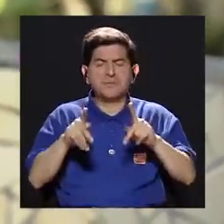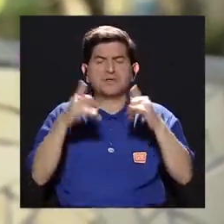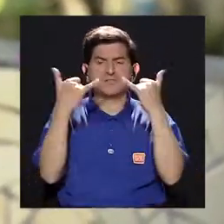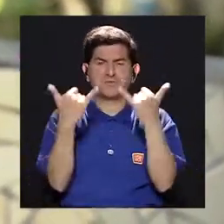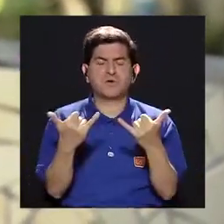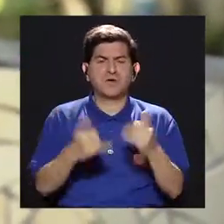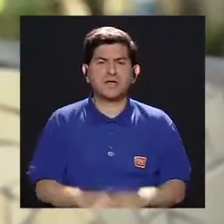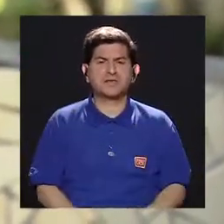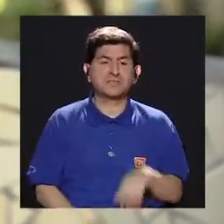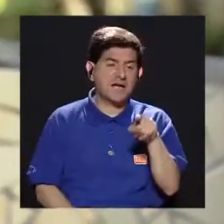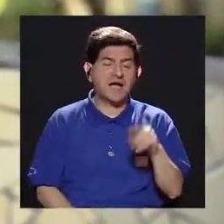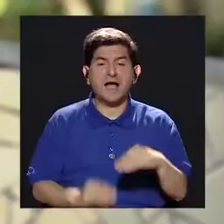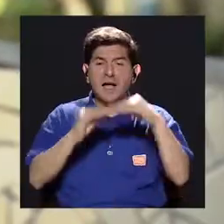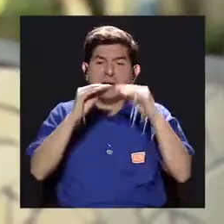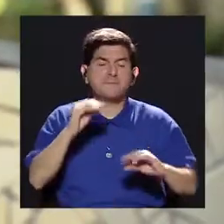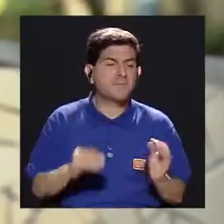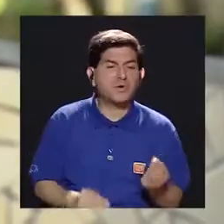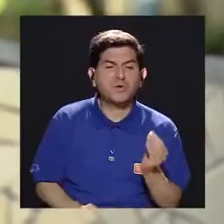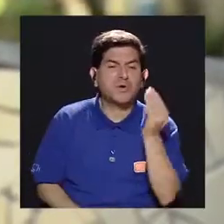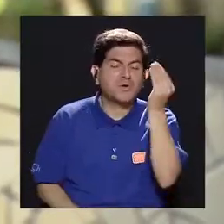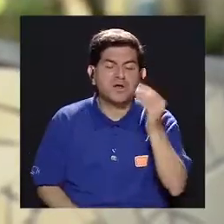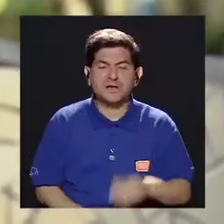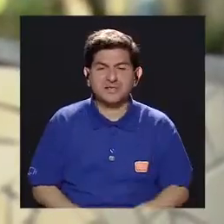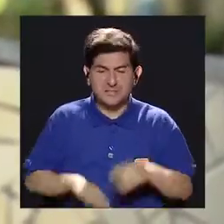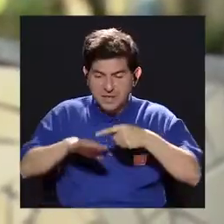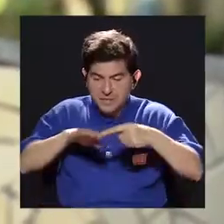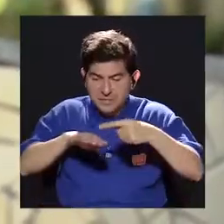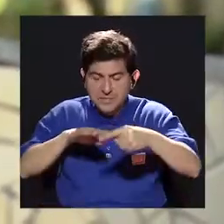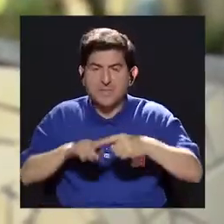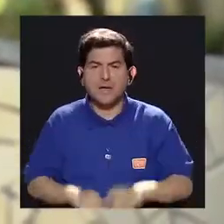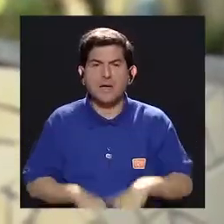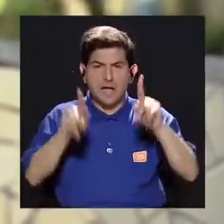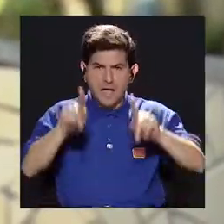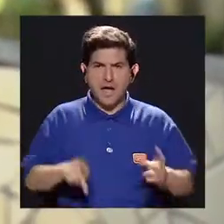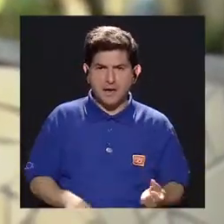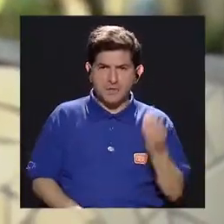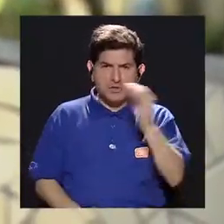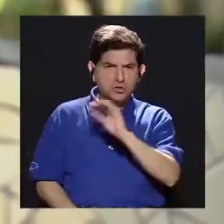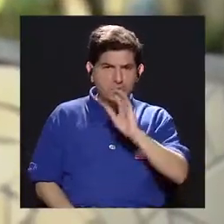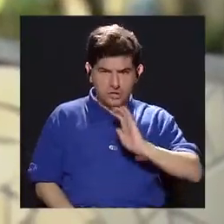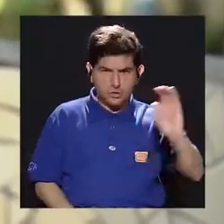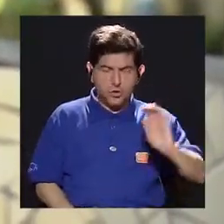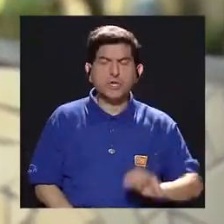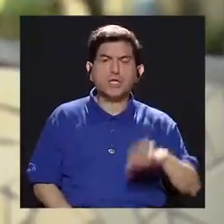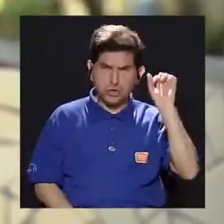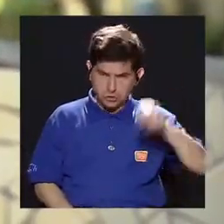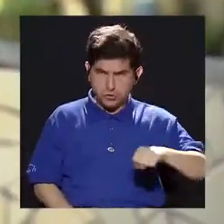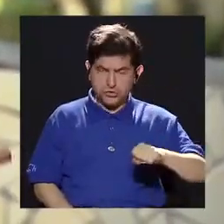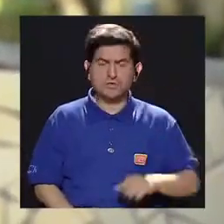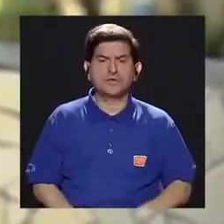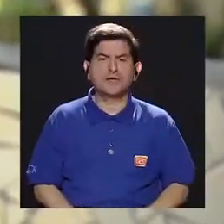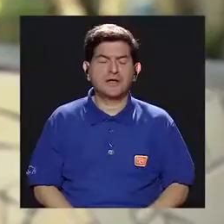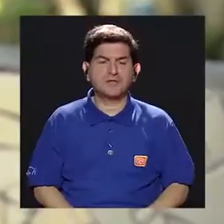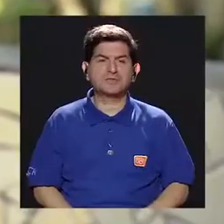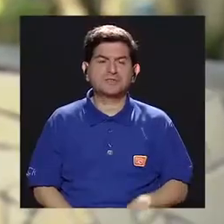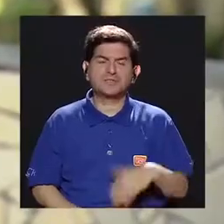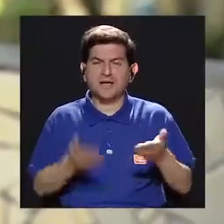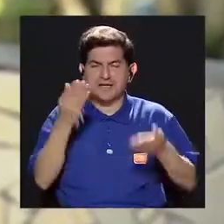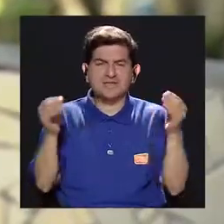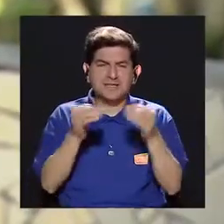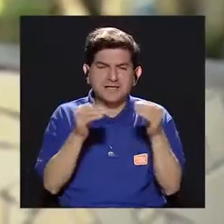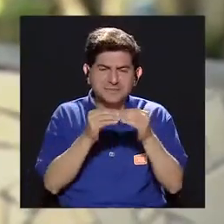más mayor le crecen menos las uñas que a los niños o a la gente más joven. Entonces quizá tiene que hacerse el corte